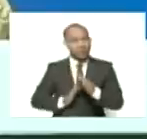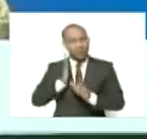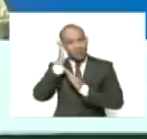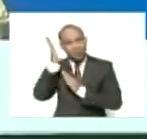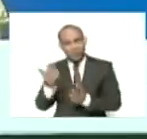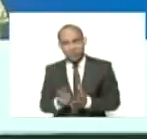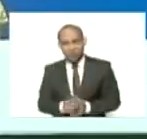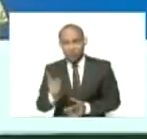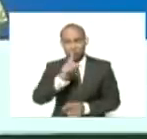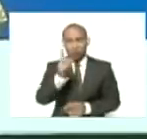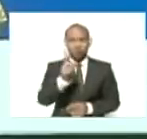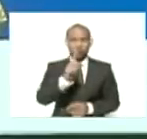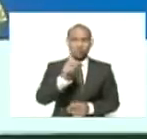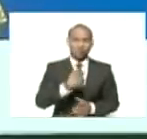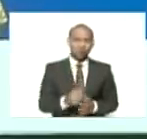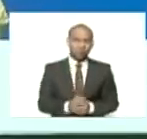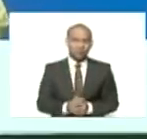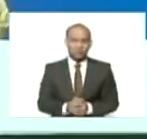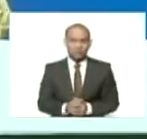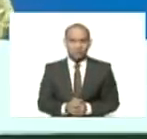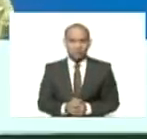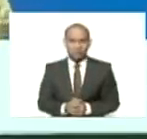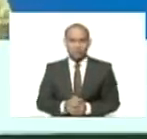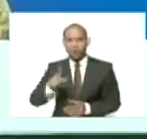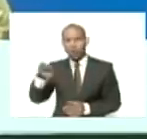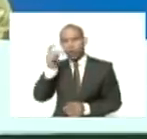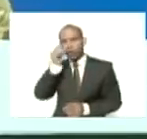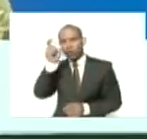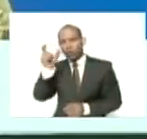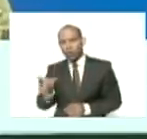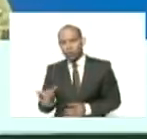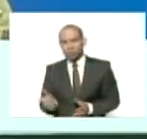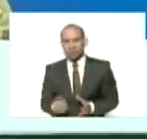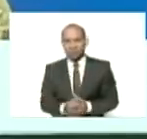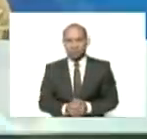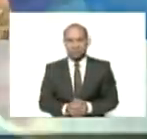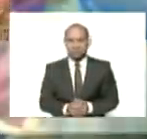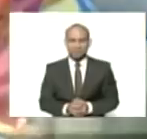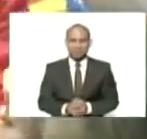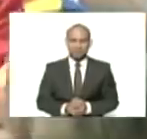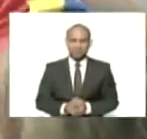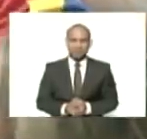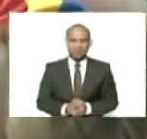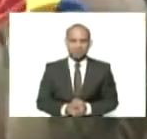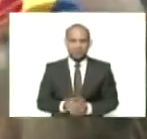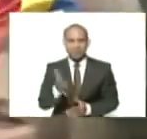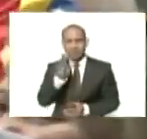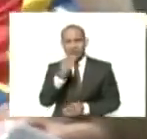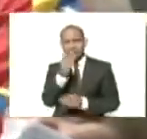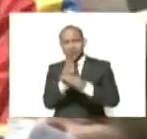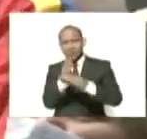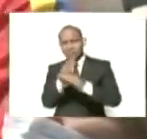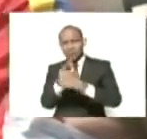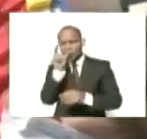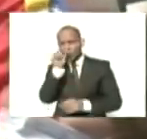Jason Guzmán. Se parece a Maro, ¿vale?